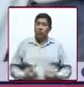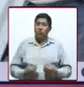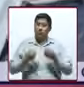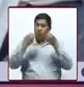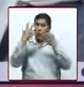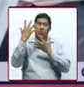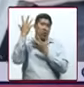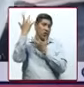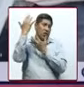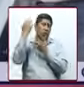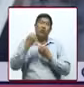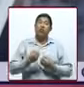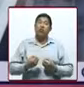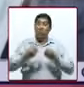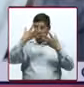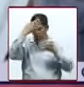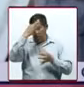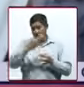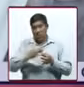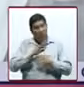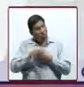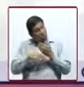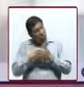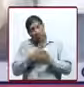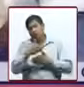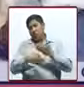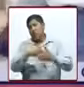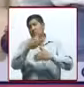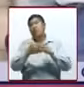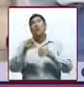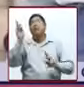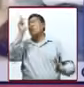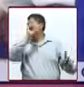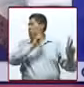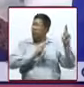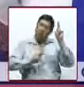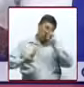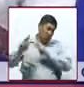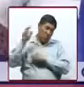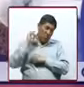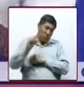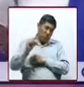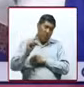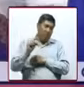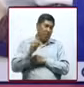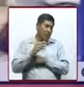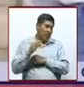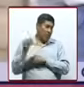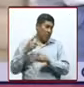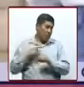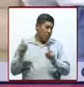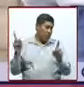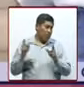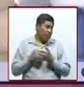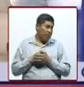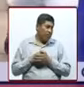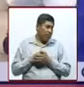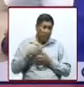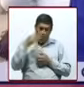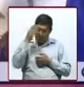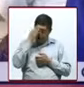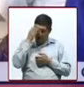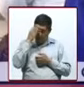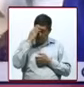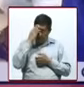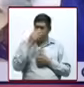esperanza, tengamos mucha fe, que todo esto va a salir bien. La preocupación no es poca, pero sé que